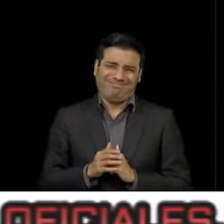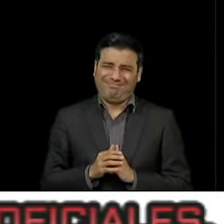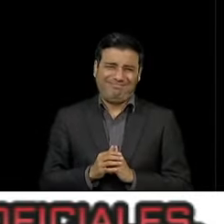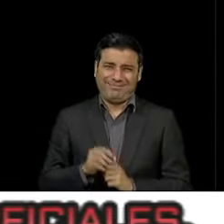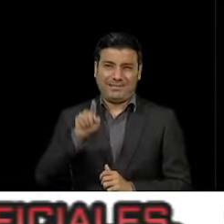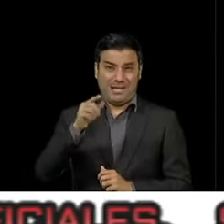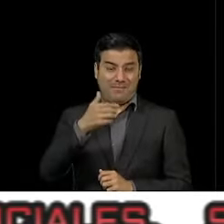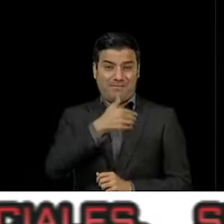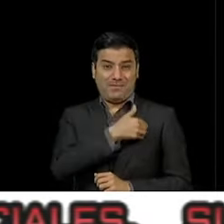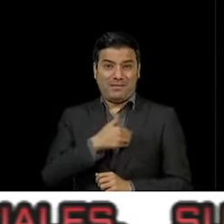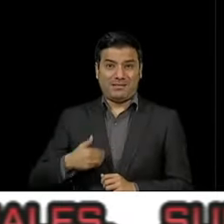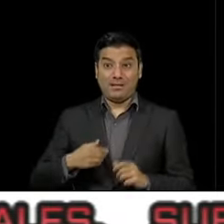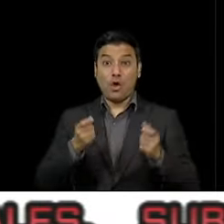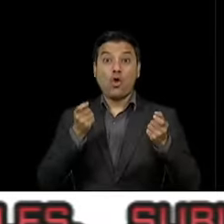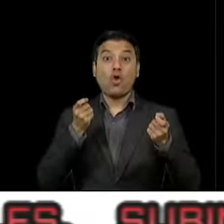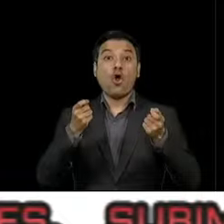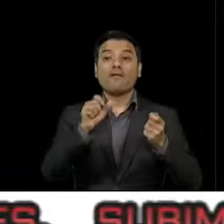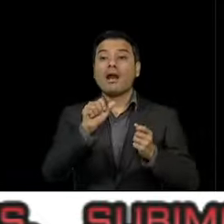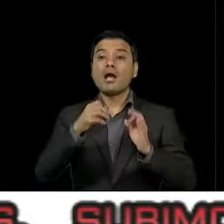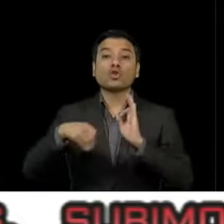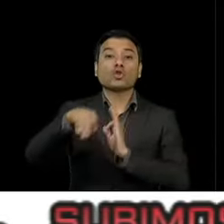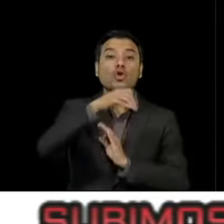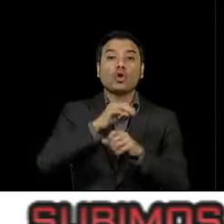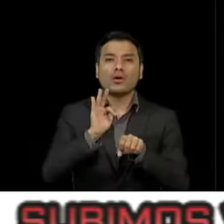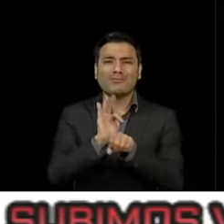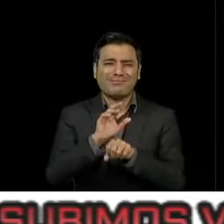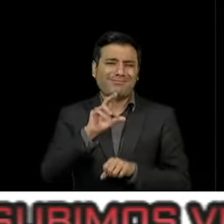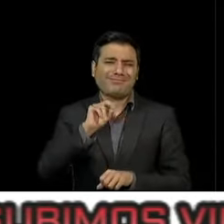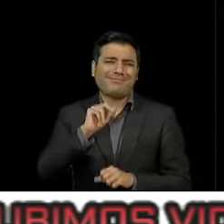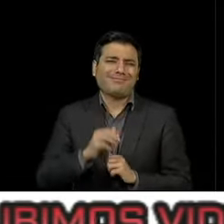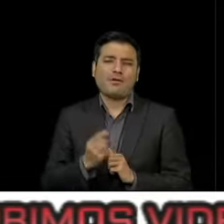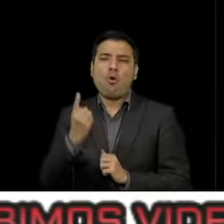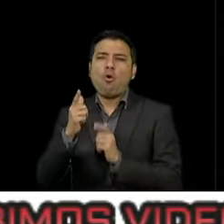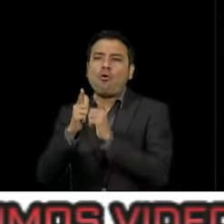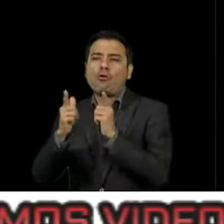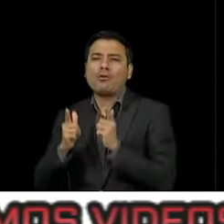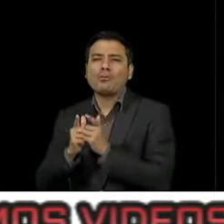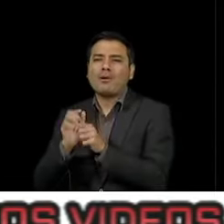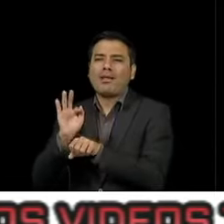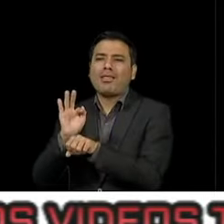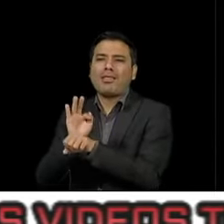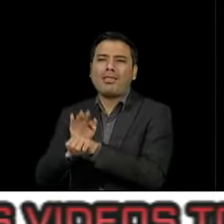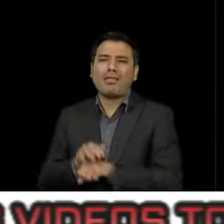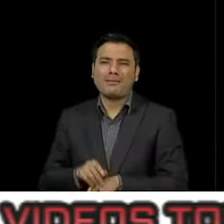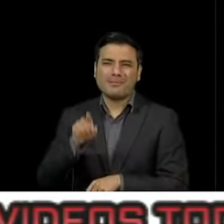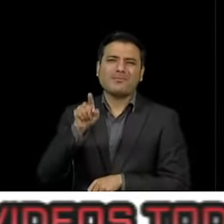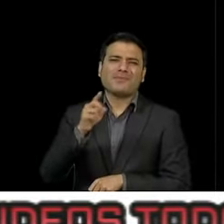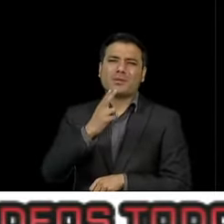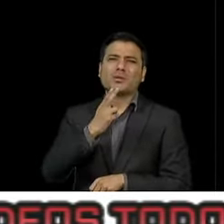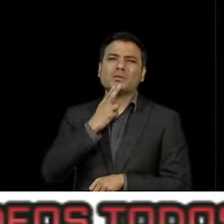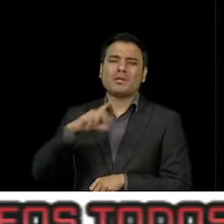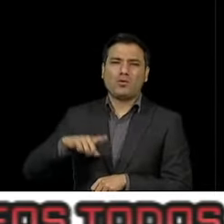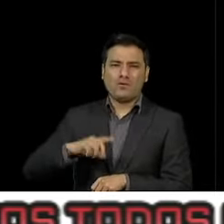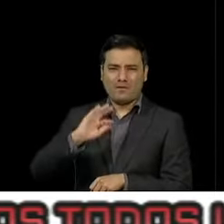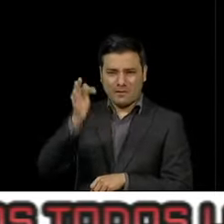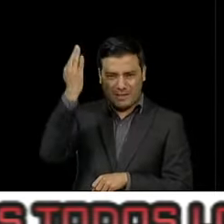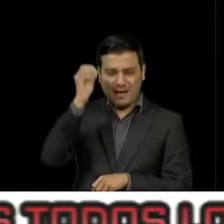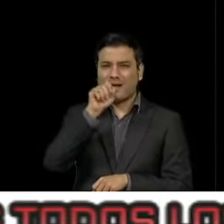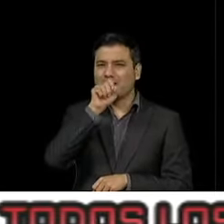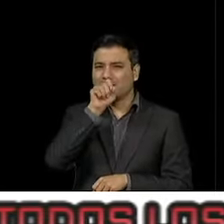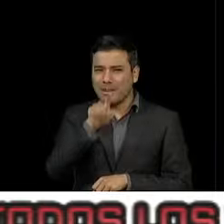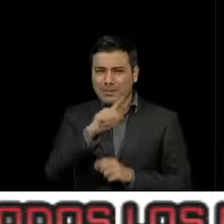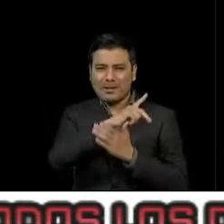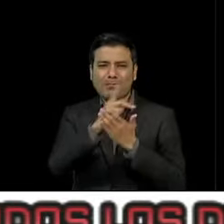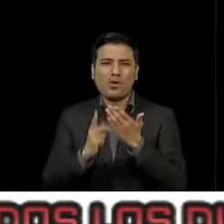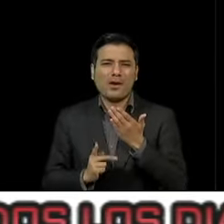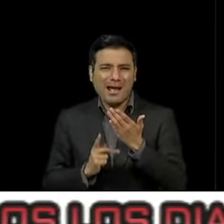todos. Gobierna para su sector y está utilizando el gobierno federal y los programas sociales y los servidores de la nación